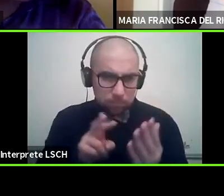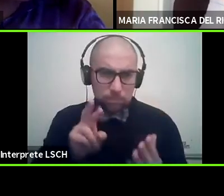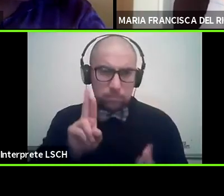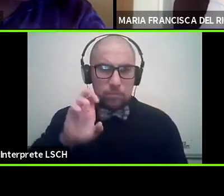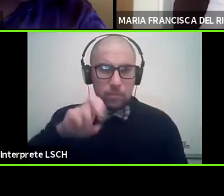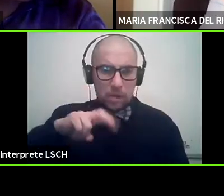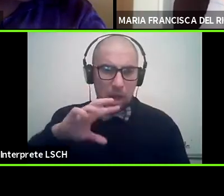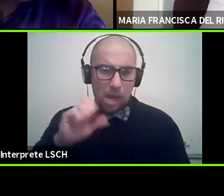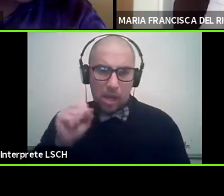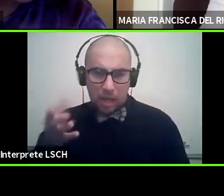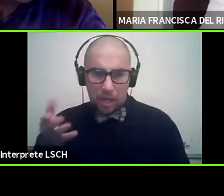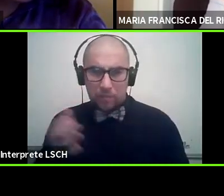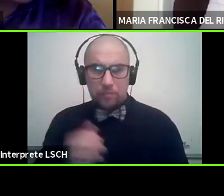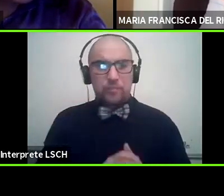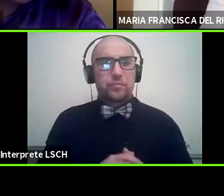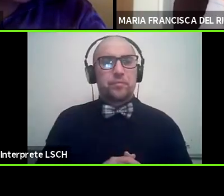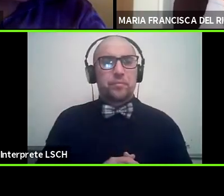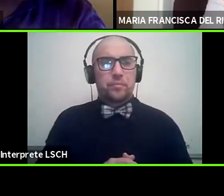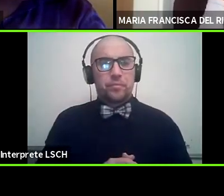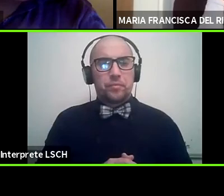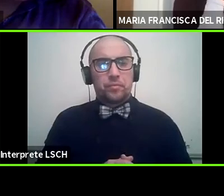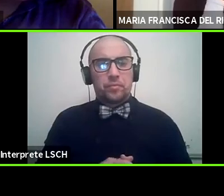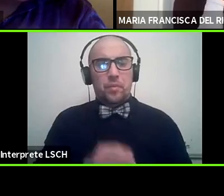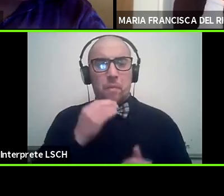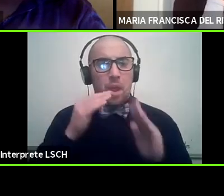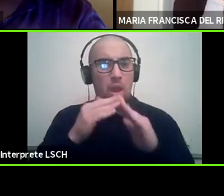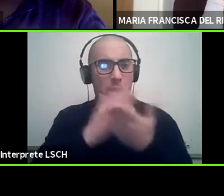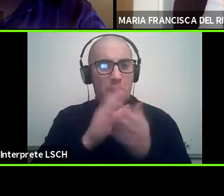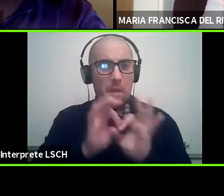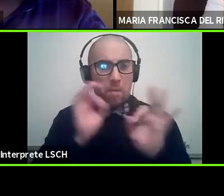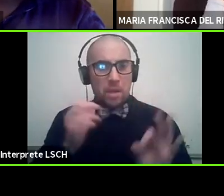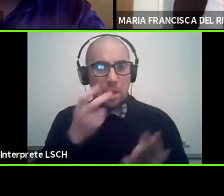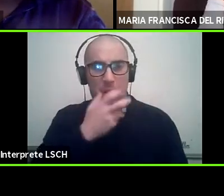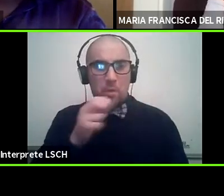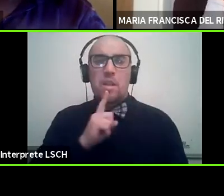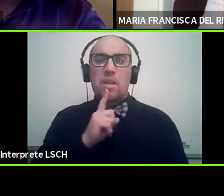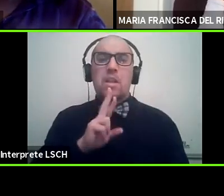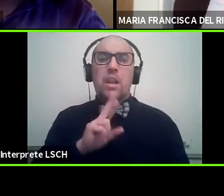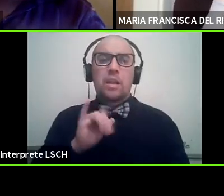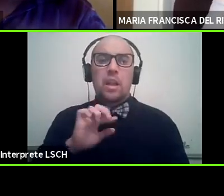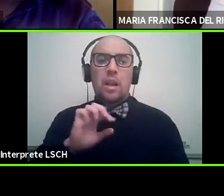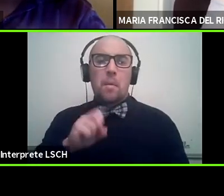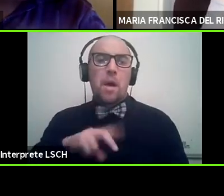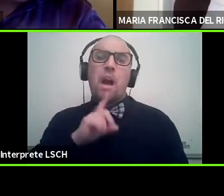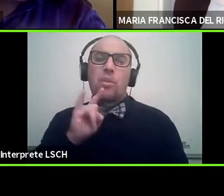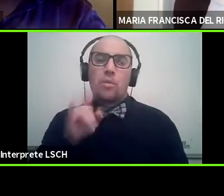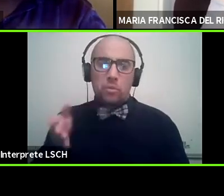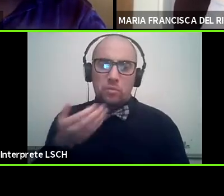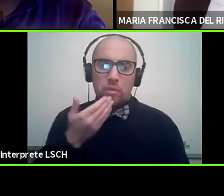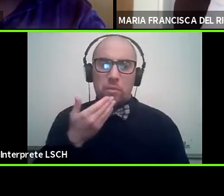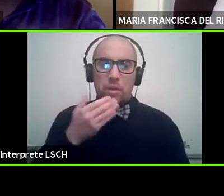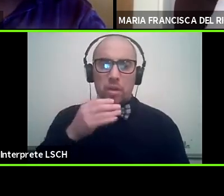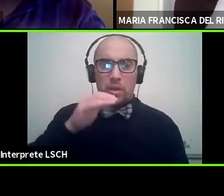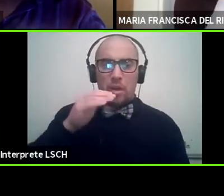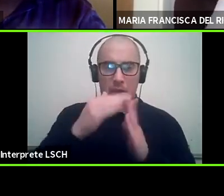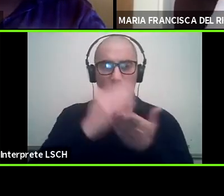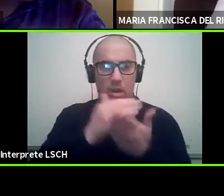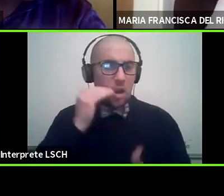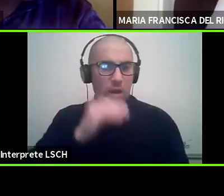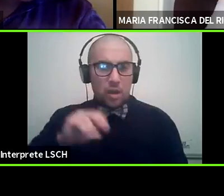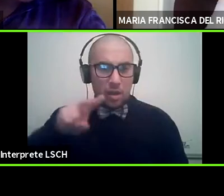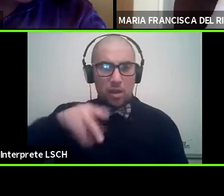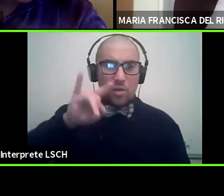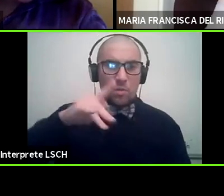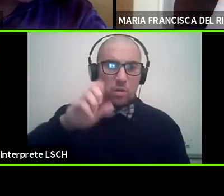Renca, miren, Escuela Especial de Lenguaje Tripantu, también Jardín Ñuque Mapu de